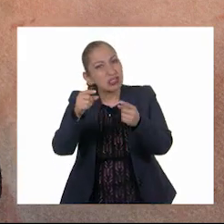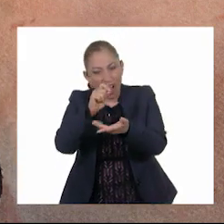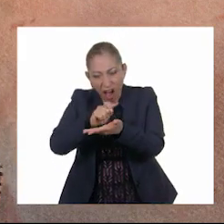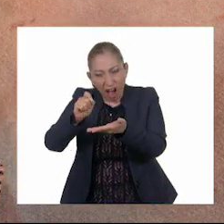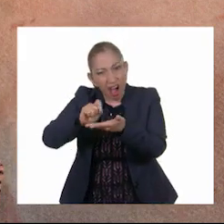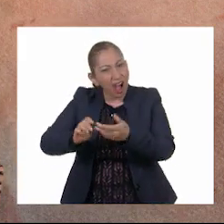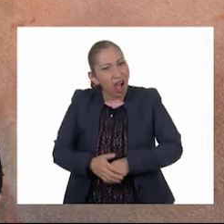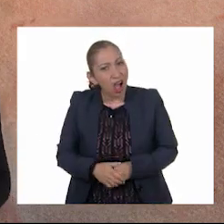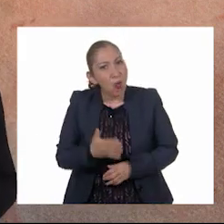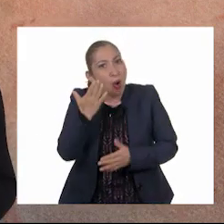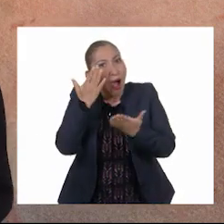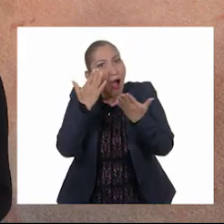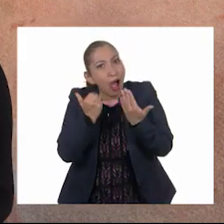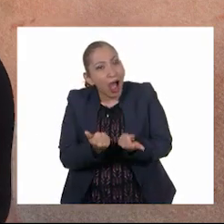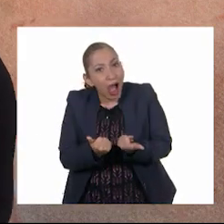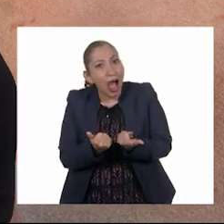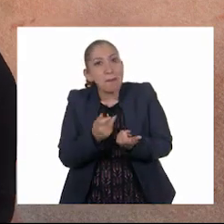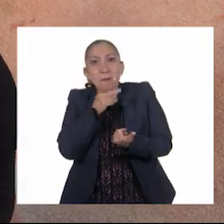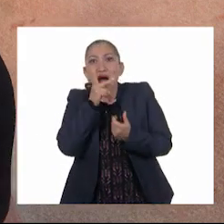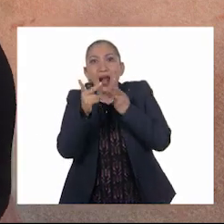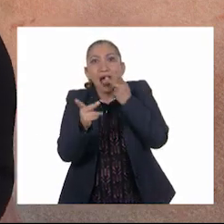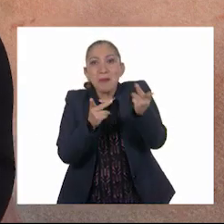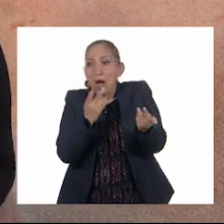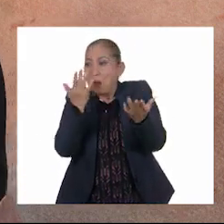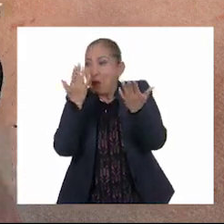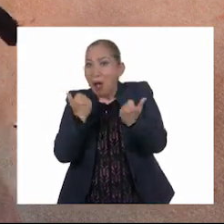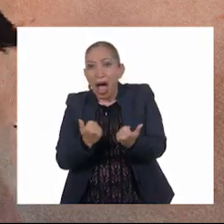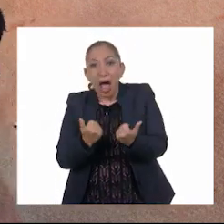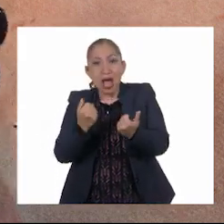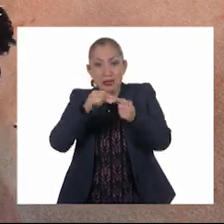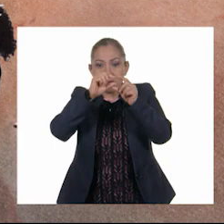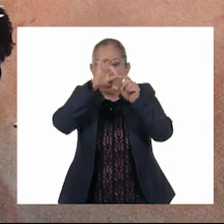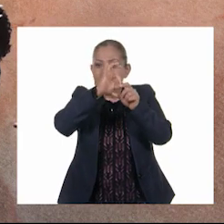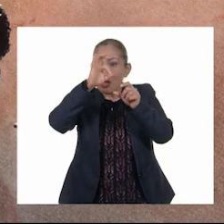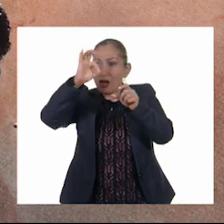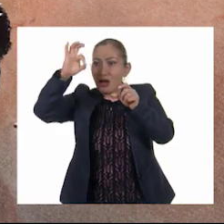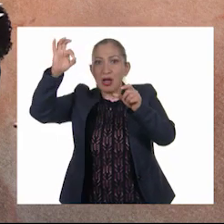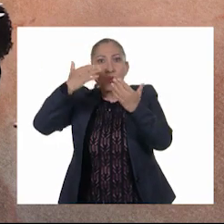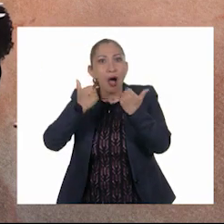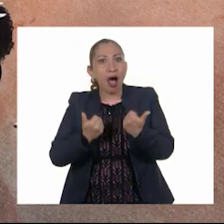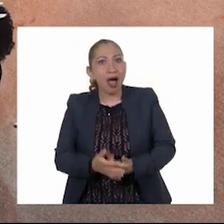música si no existían ni las palabras ni las notas musicales?